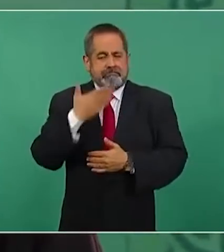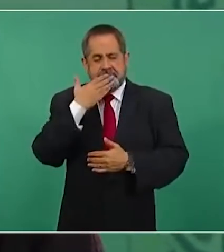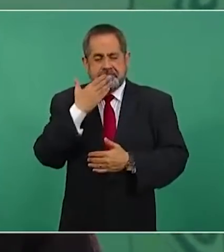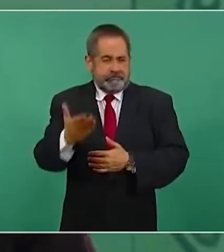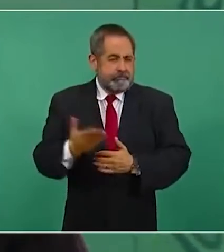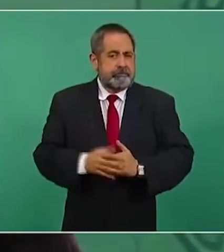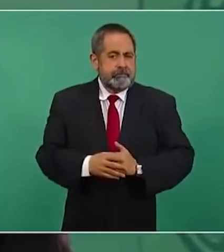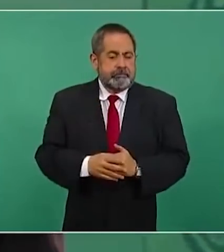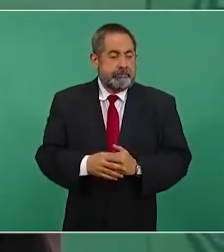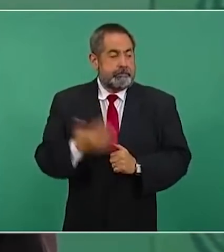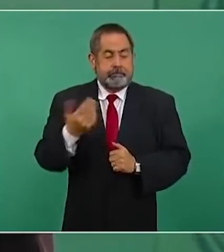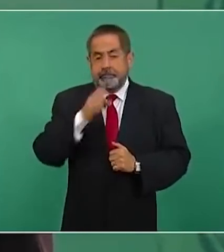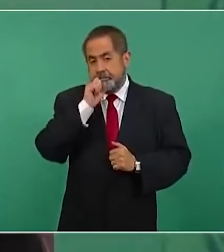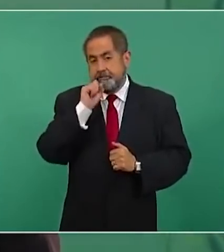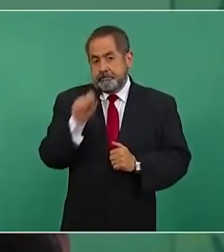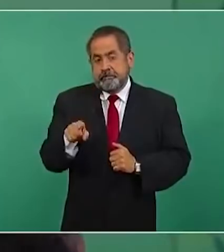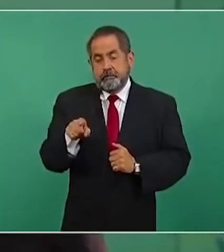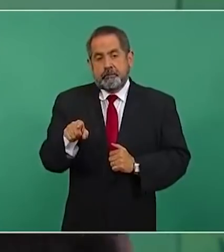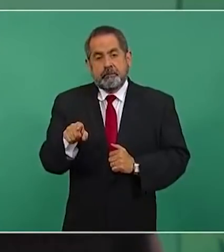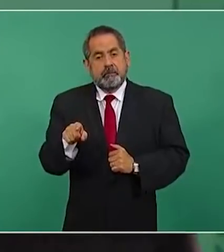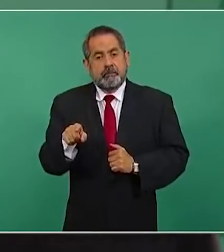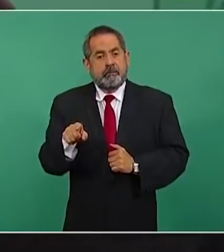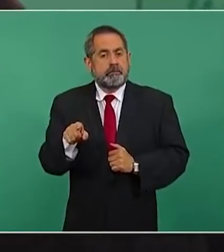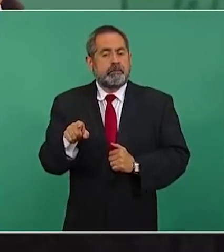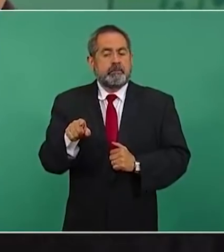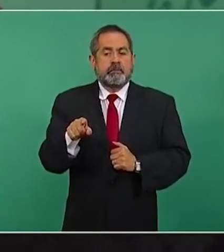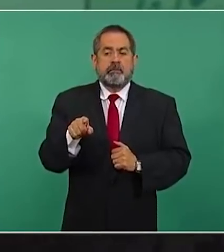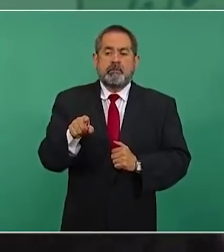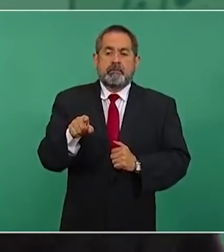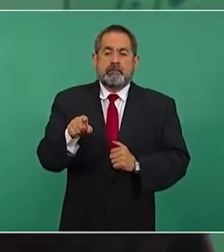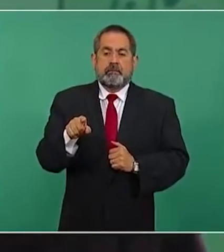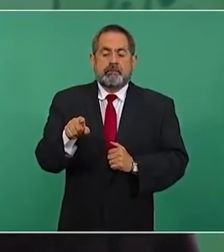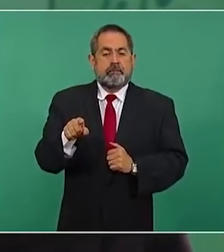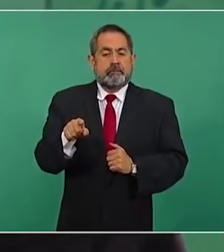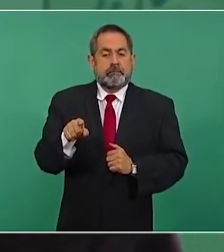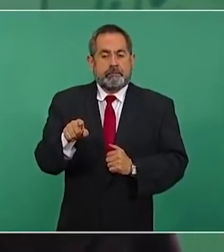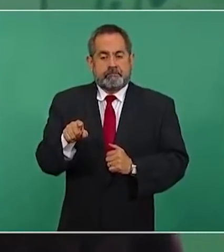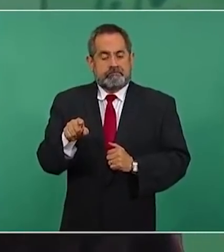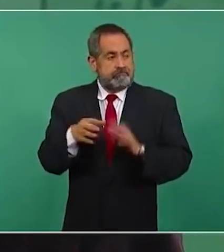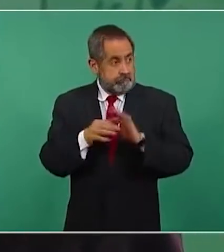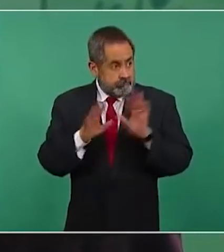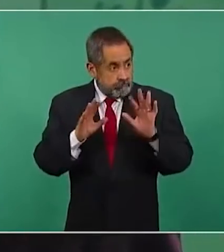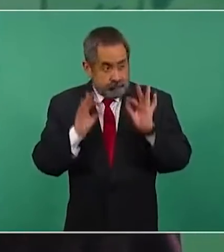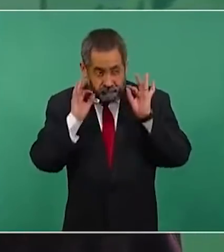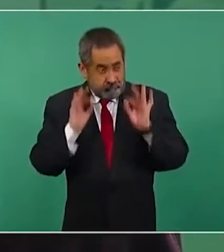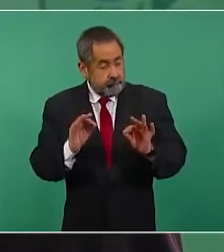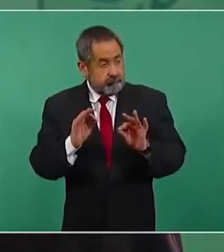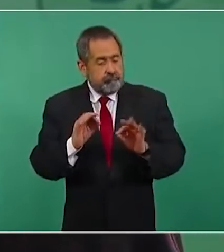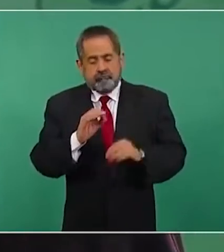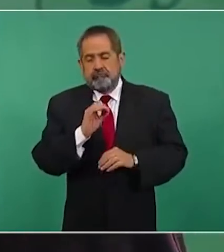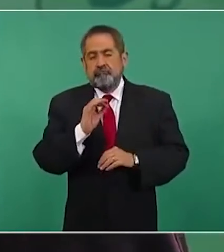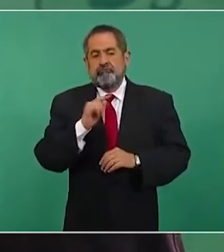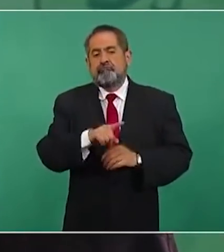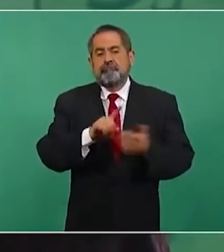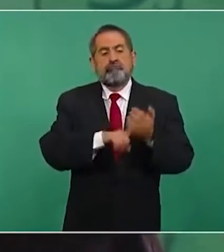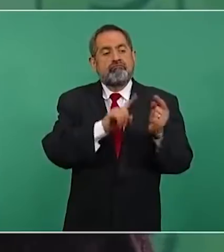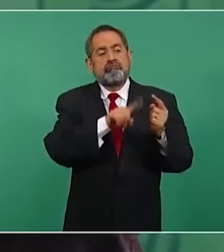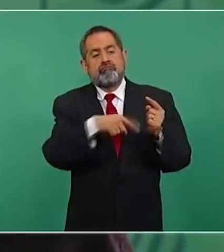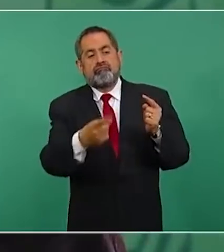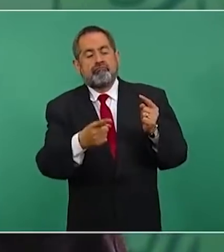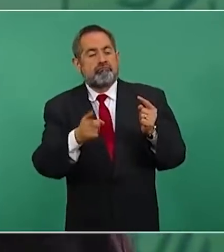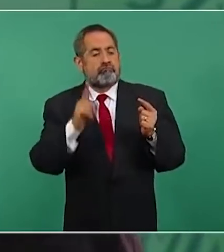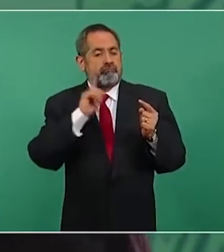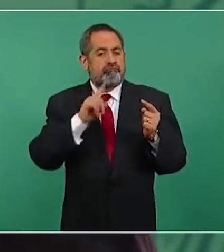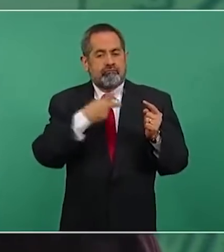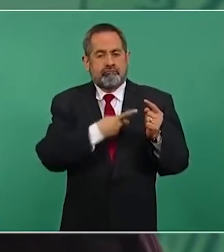esto también los confirmo la vicepresidenta